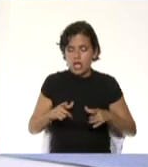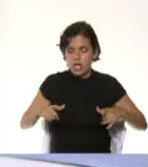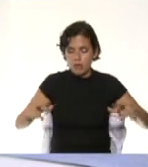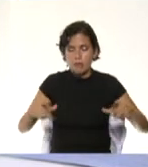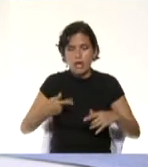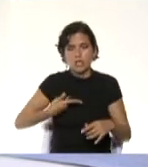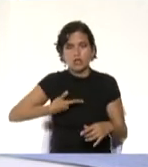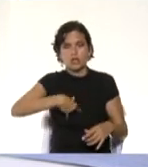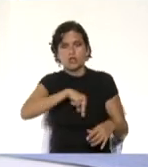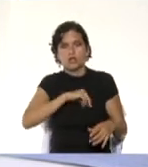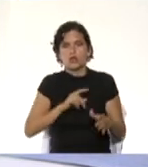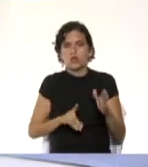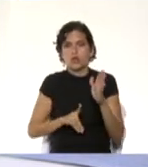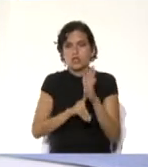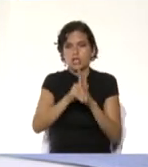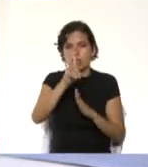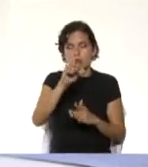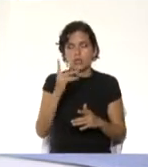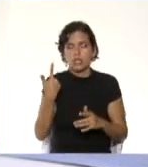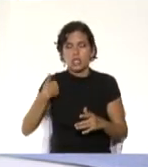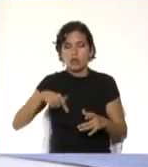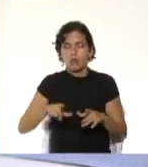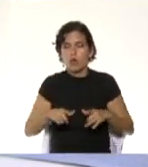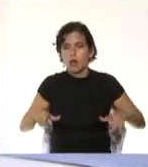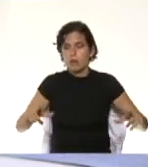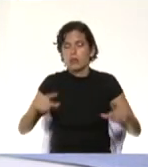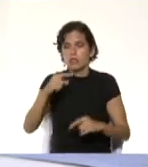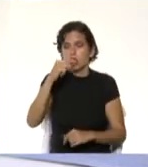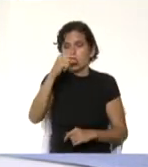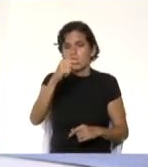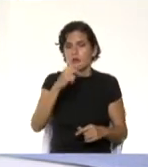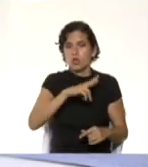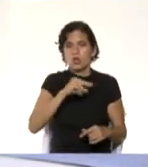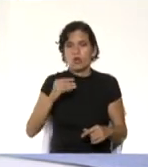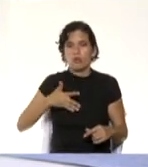ambiente negativo, no podemos desarrollarnos. Por ejemplo,